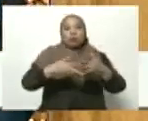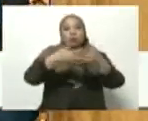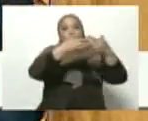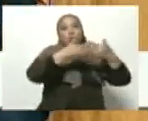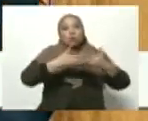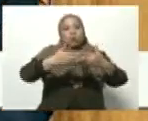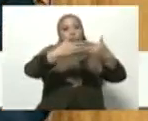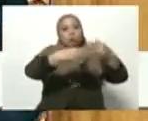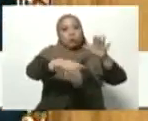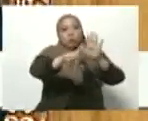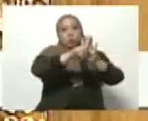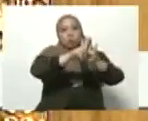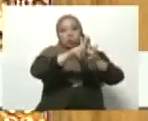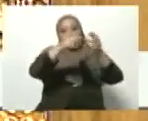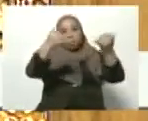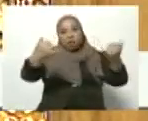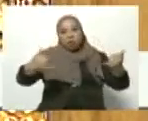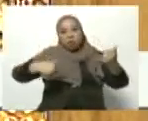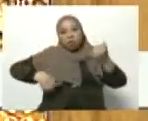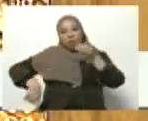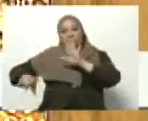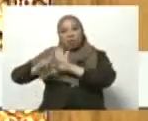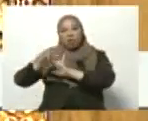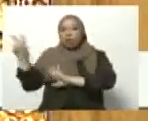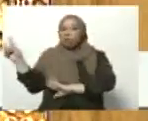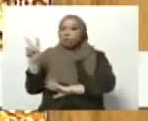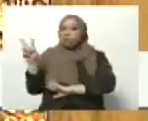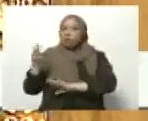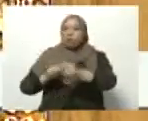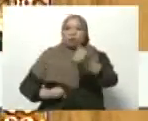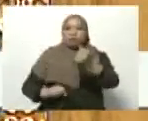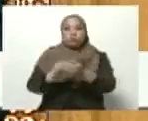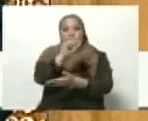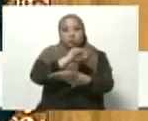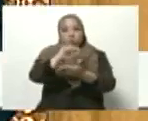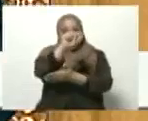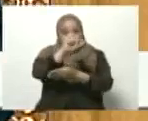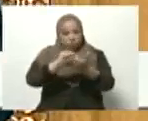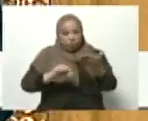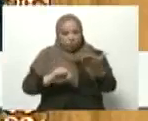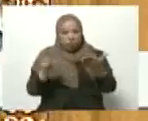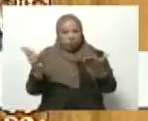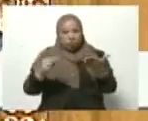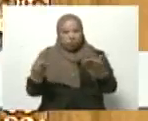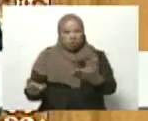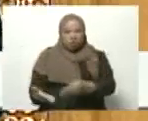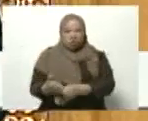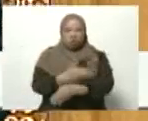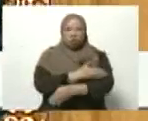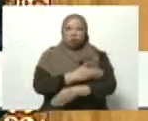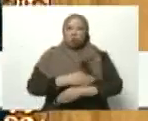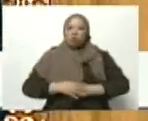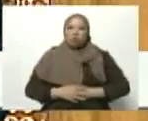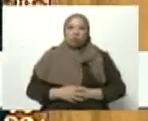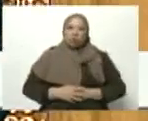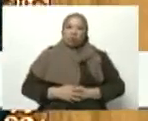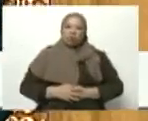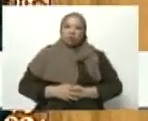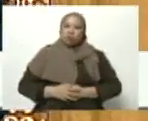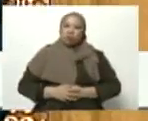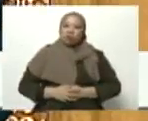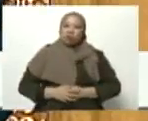valían, no las leyes de Venezuela. Es decir, este acto criminal firmado, como nunca antes hemos visto un